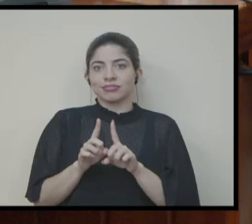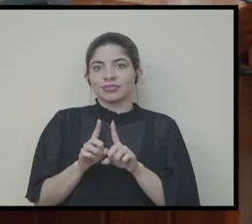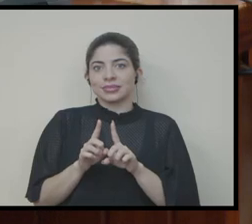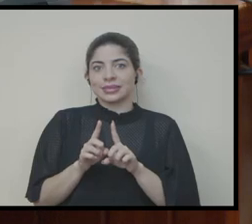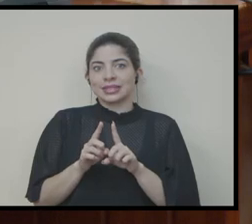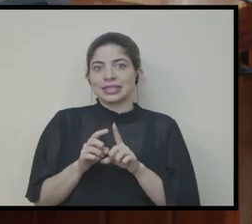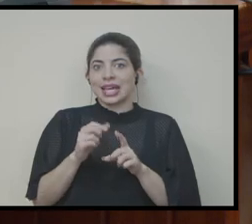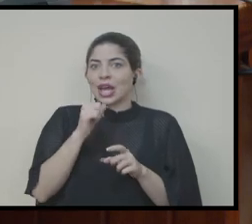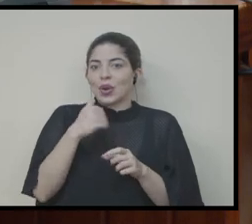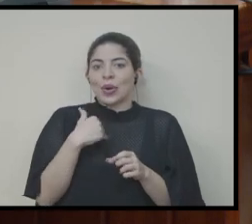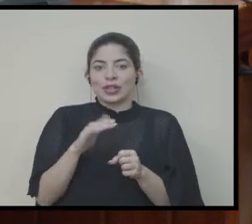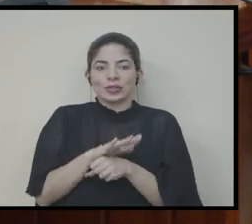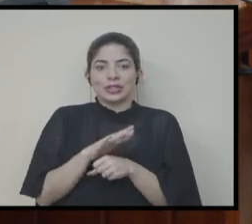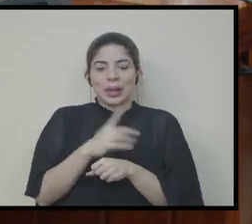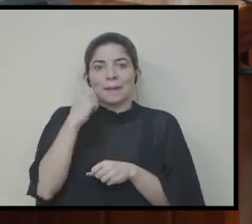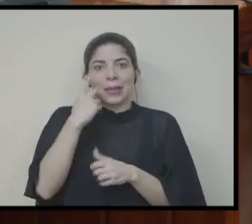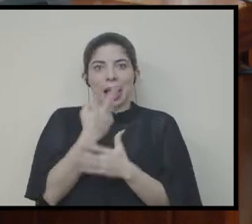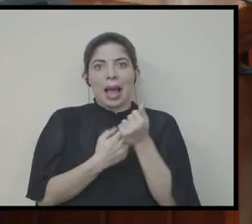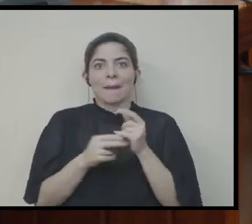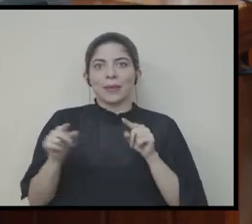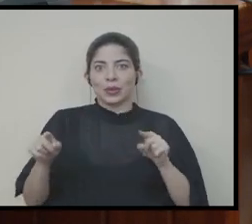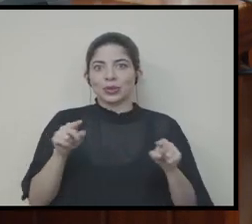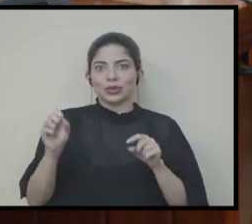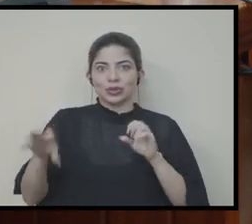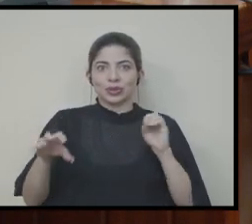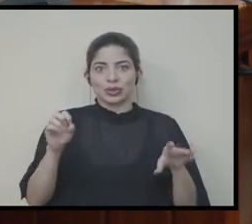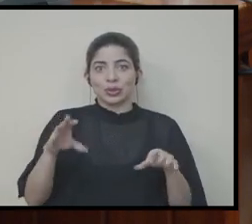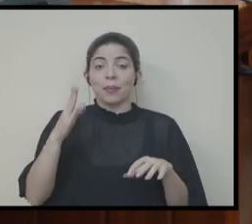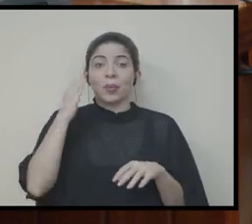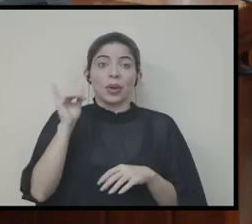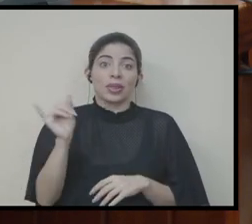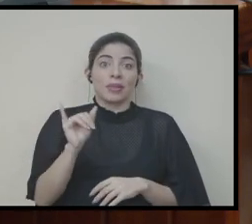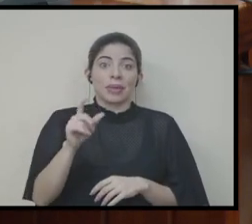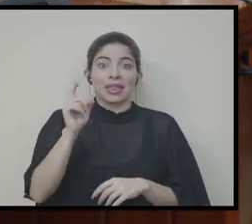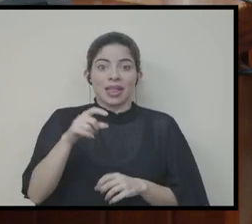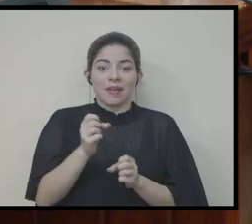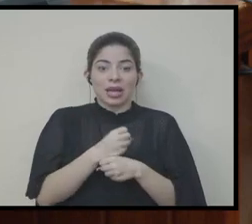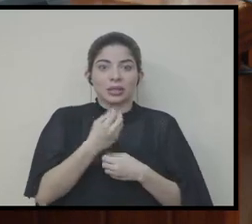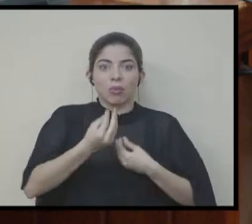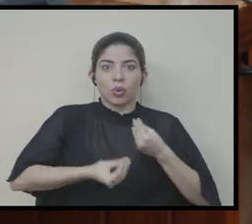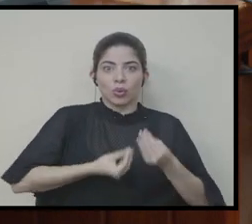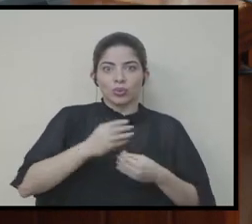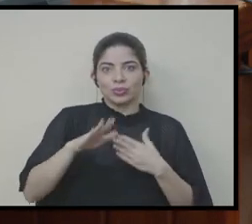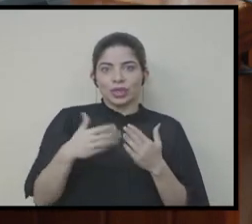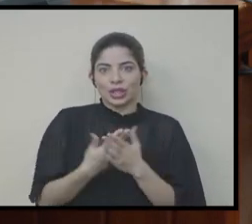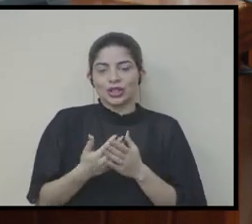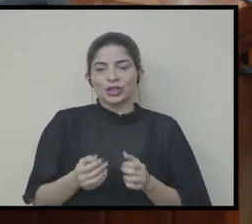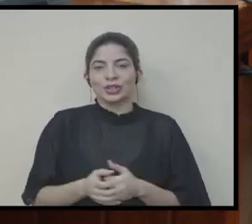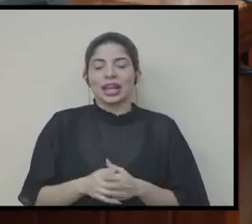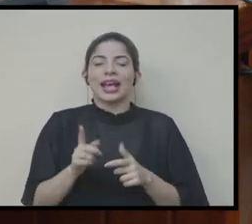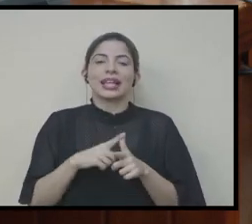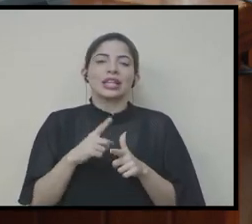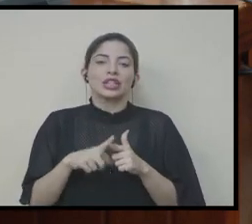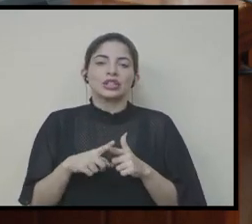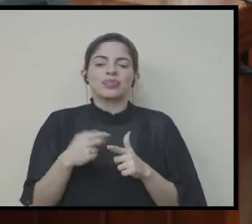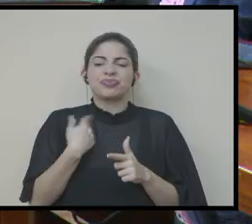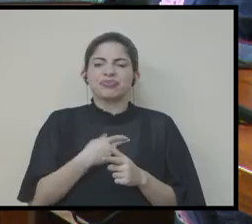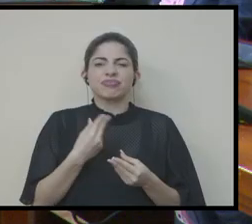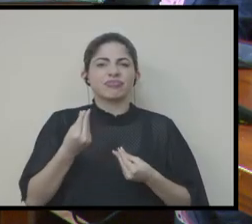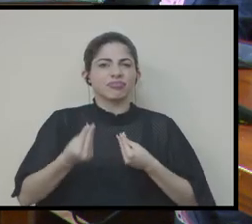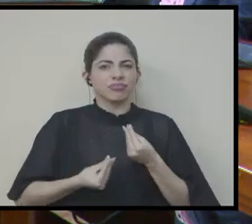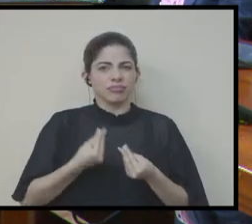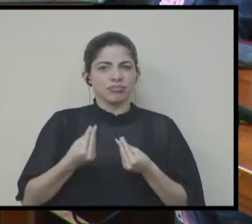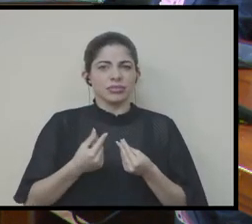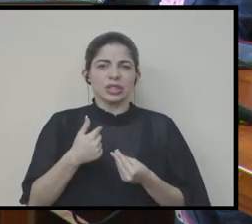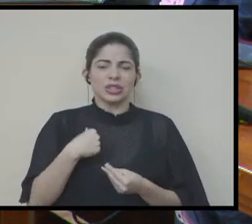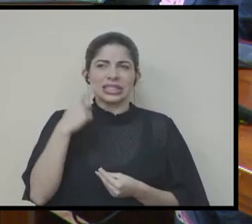y no nos da para hacer los 2 tipos de reparto porque también tenemos que producir y todo. Entonces lo que hicimos fue,